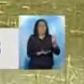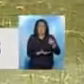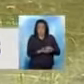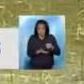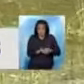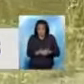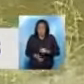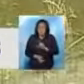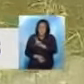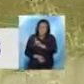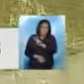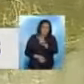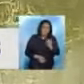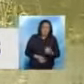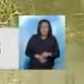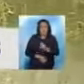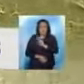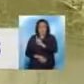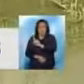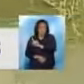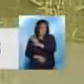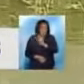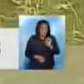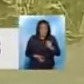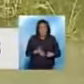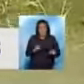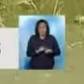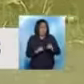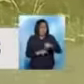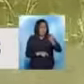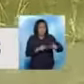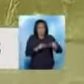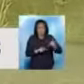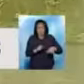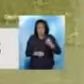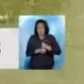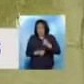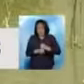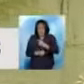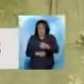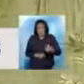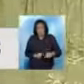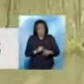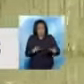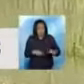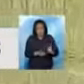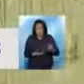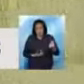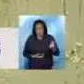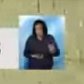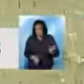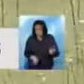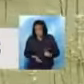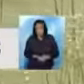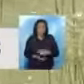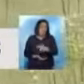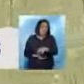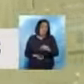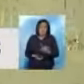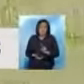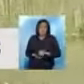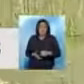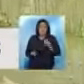Aproximadamente entre 120 y 140 soles, porque también hay que tener operarios para que manejen la máquina. Esta es una zona que no tiene muchos recursos, ¿no es cierto? Sí es. Aparte de ello, acá no se